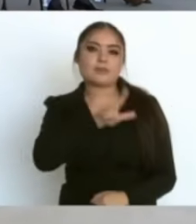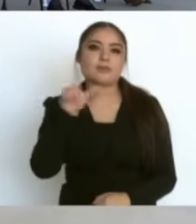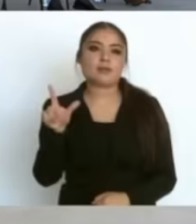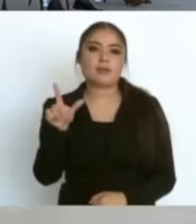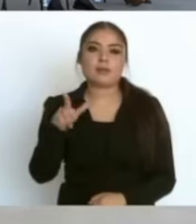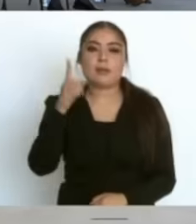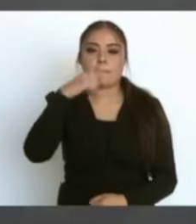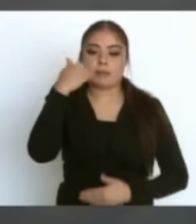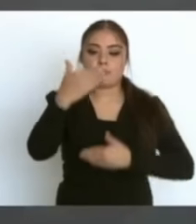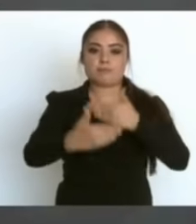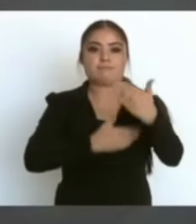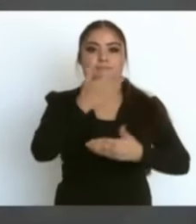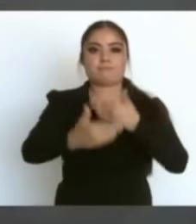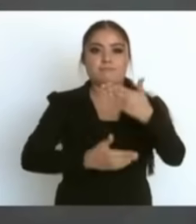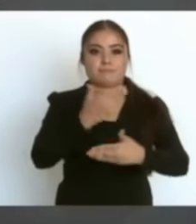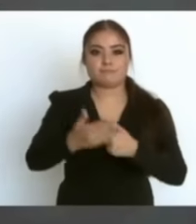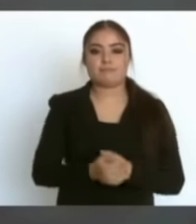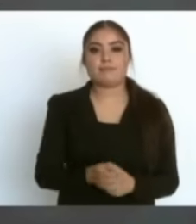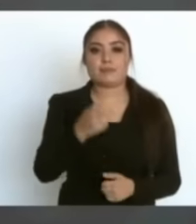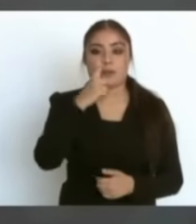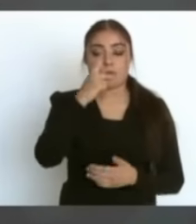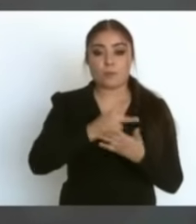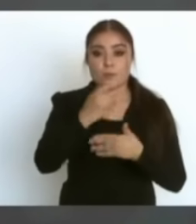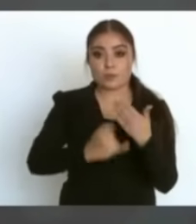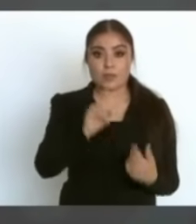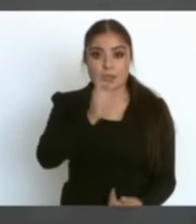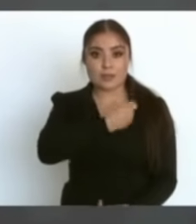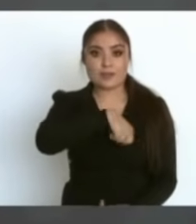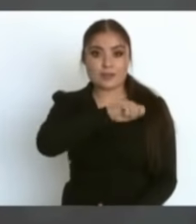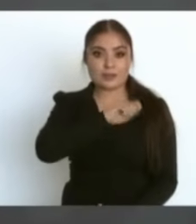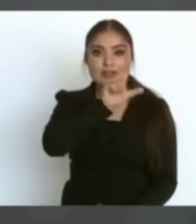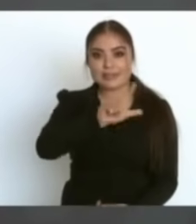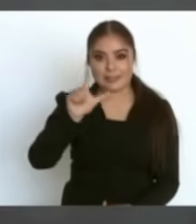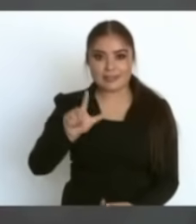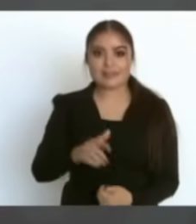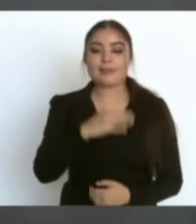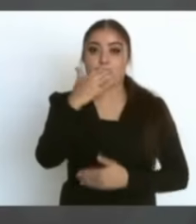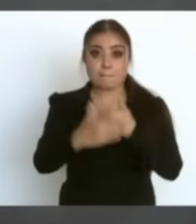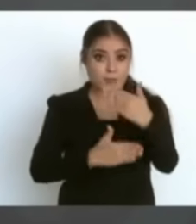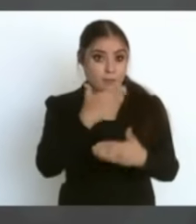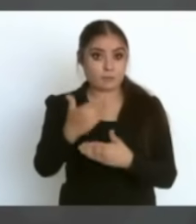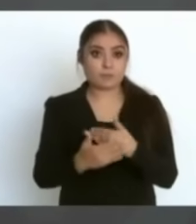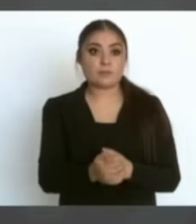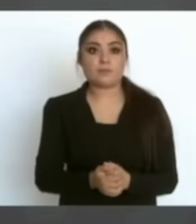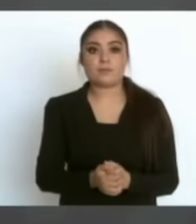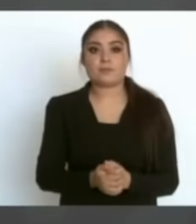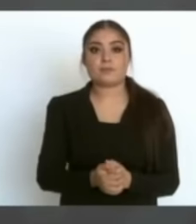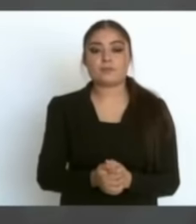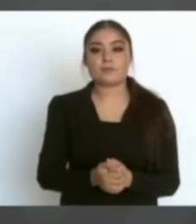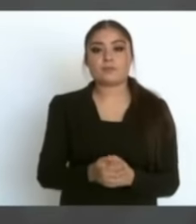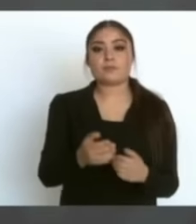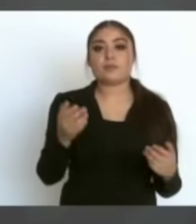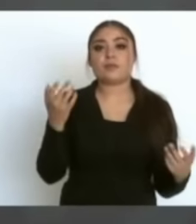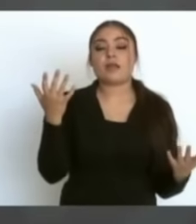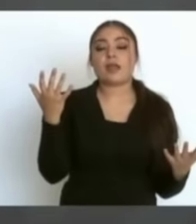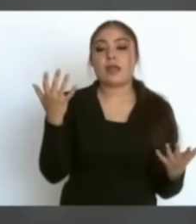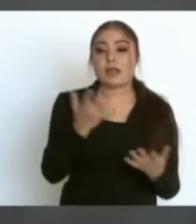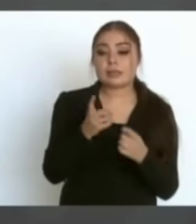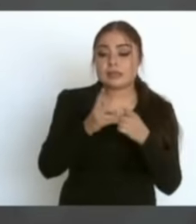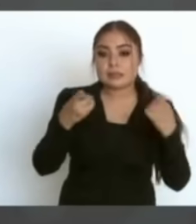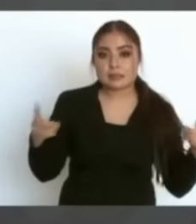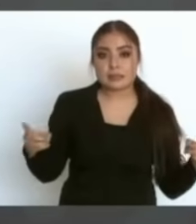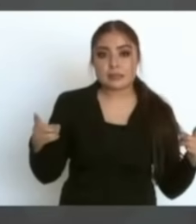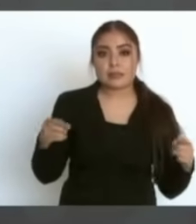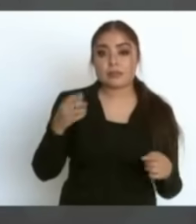vamos a avanzar en el programa de agua saludable para la laguna y vamos a avanzar con acciones para el desarrollo